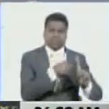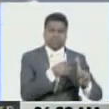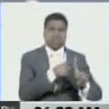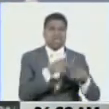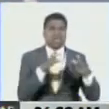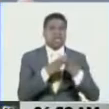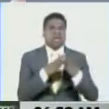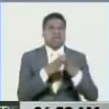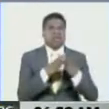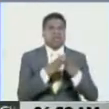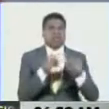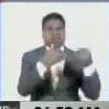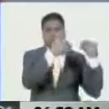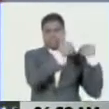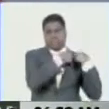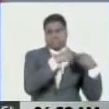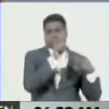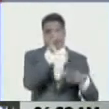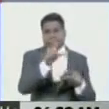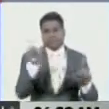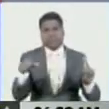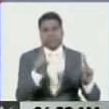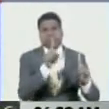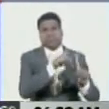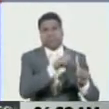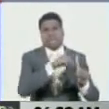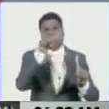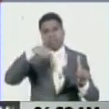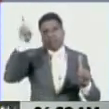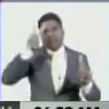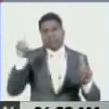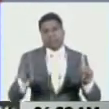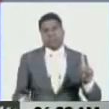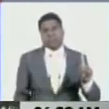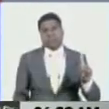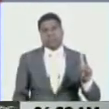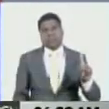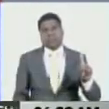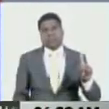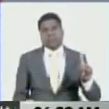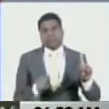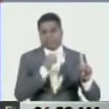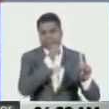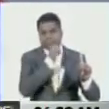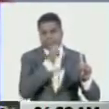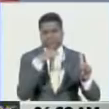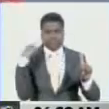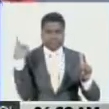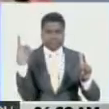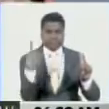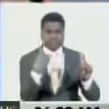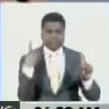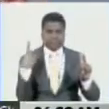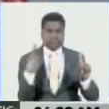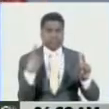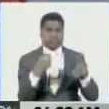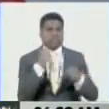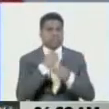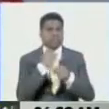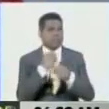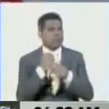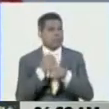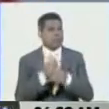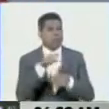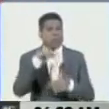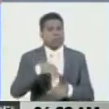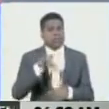sus representantes en Venezuela. La dependencia no solamente es el funcionamiento de un país de